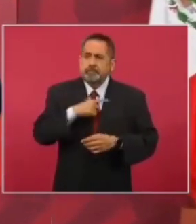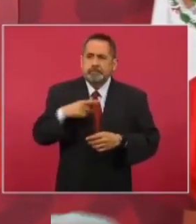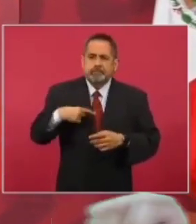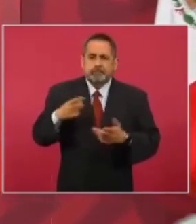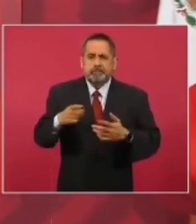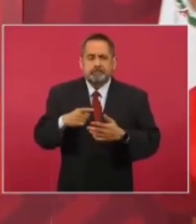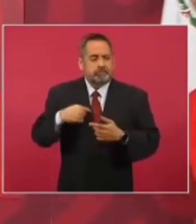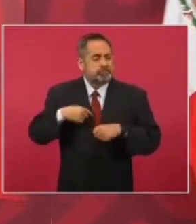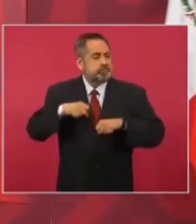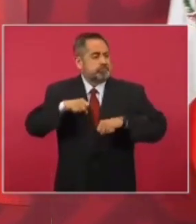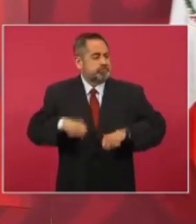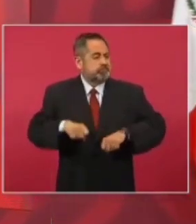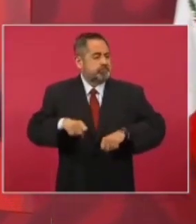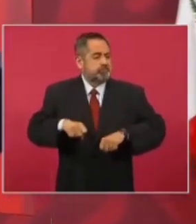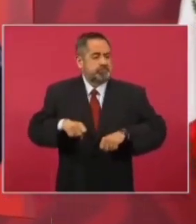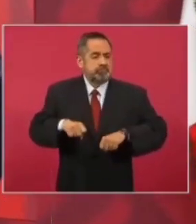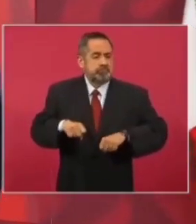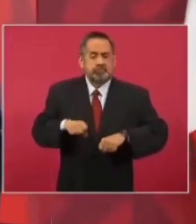su puesto